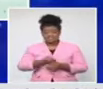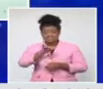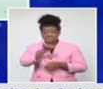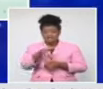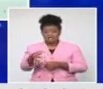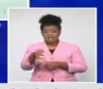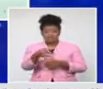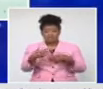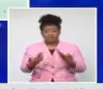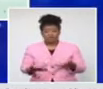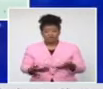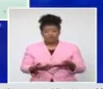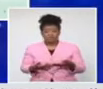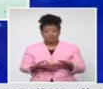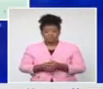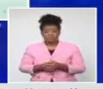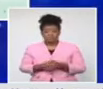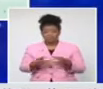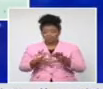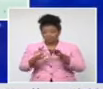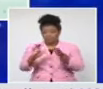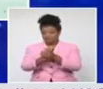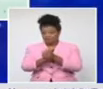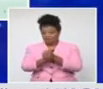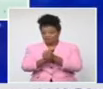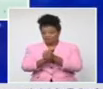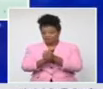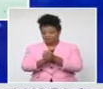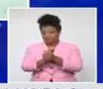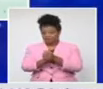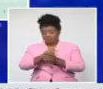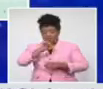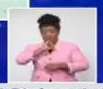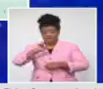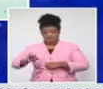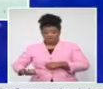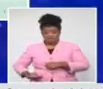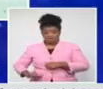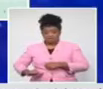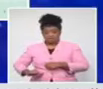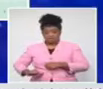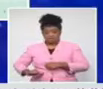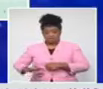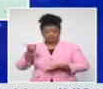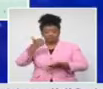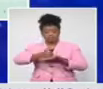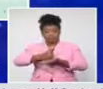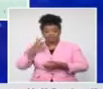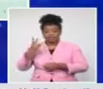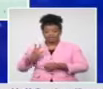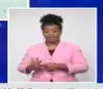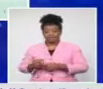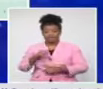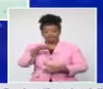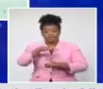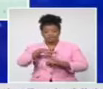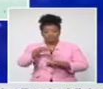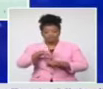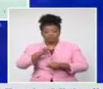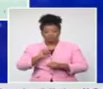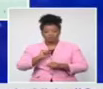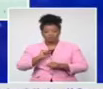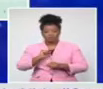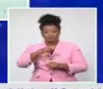de Huila de Melena, en Artemisa y Alquizar 3 en cada uno, en San Cristóbal, San Antonio de los